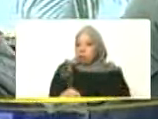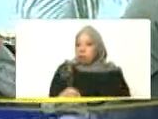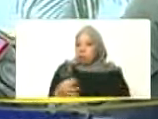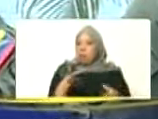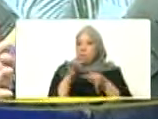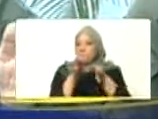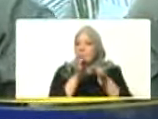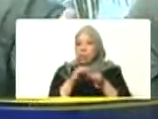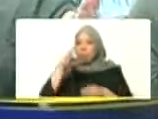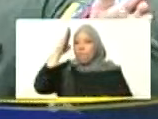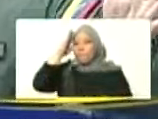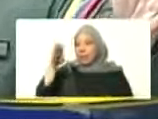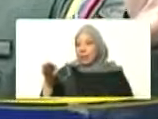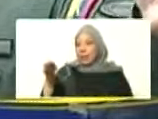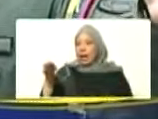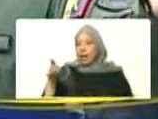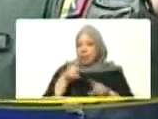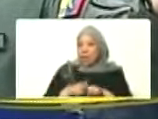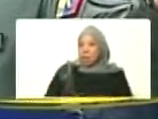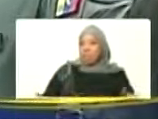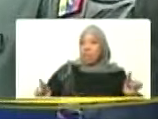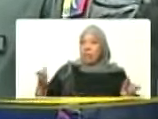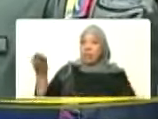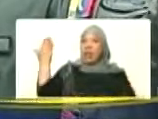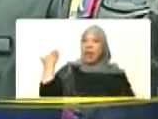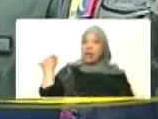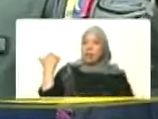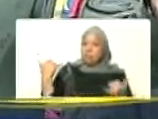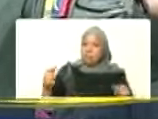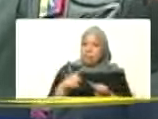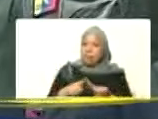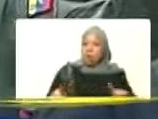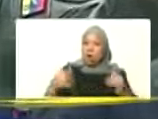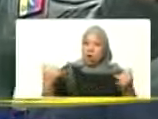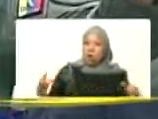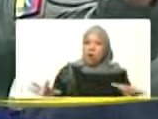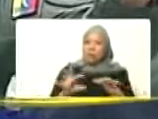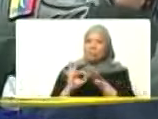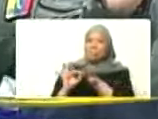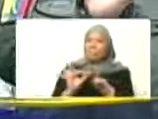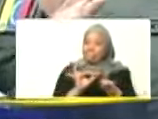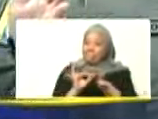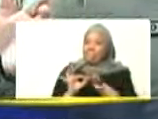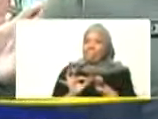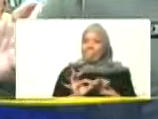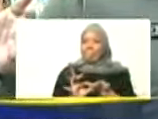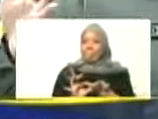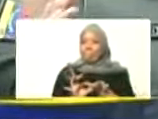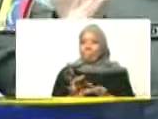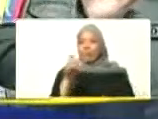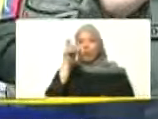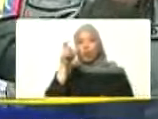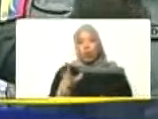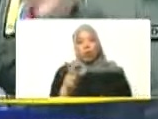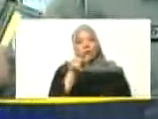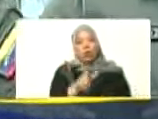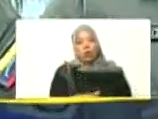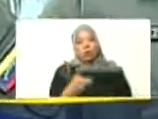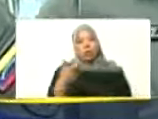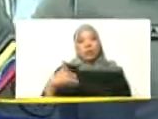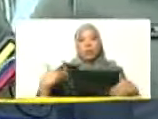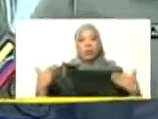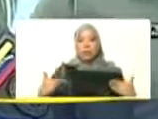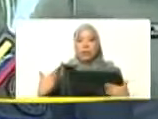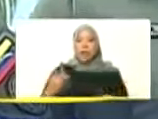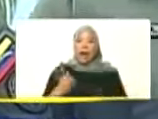tenían en un camino alejándose de ese mismo pueblo. Querían elitizar la Fuerza